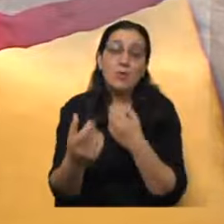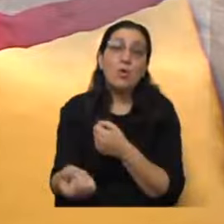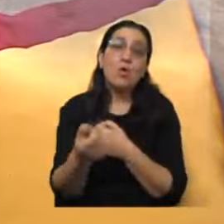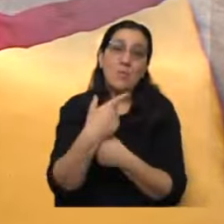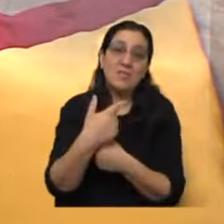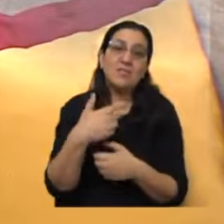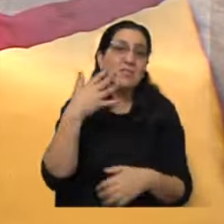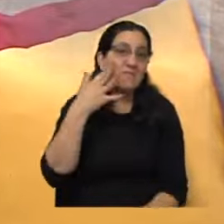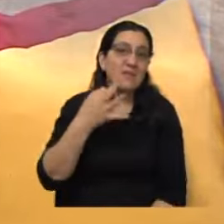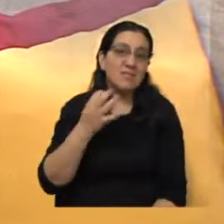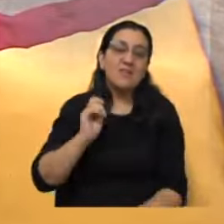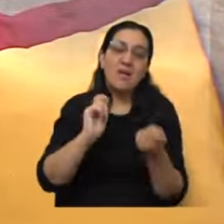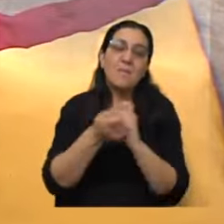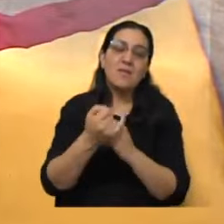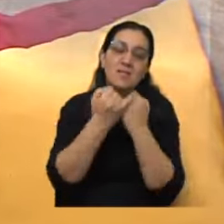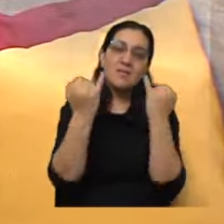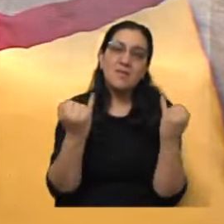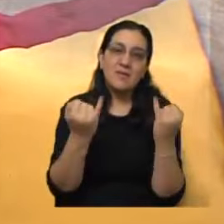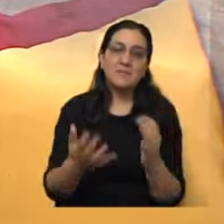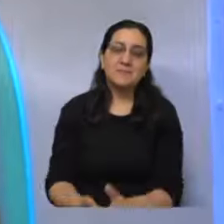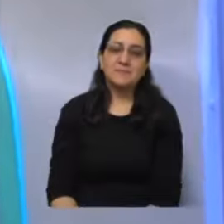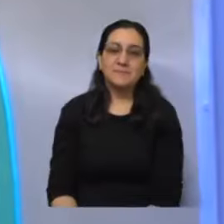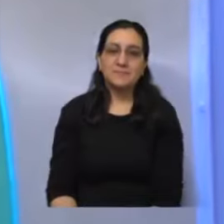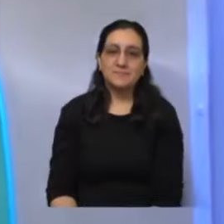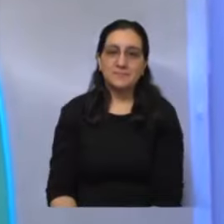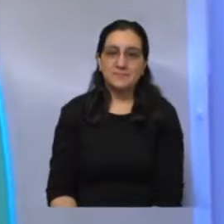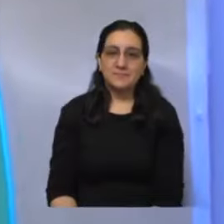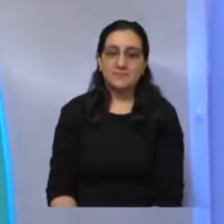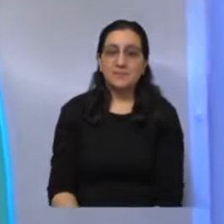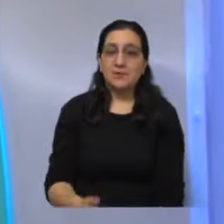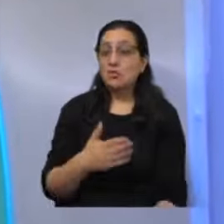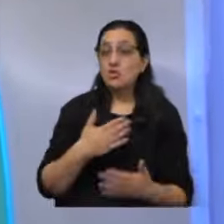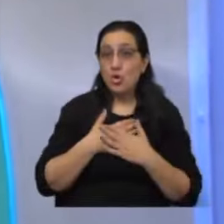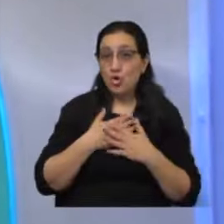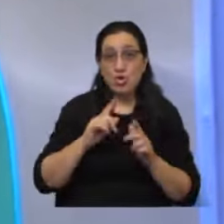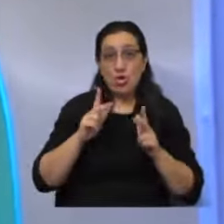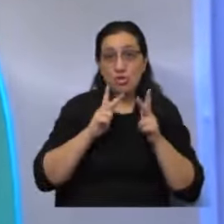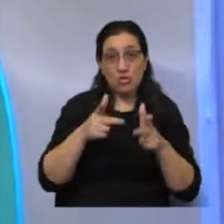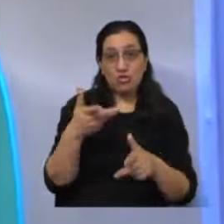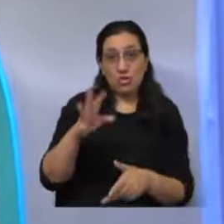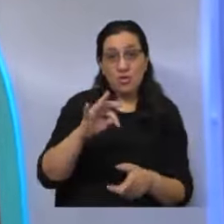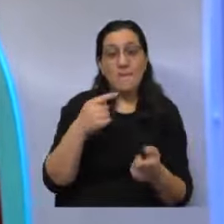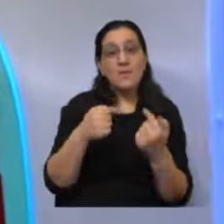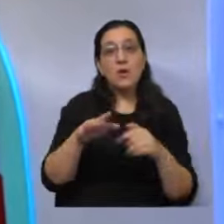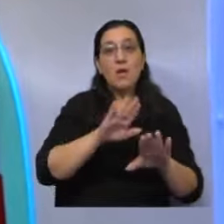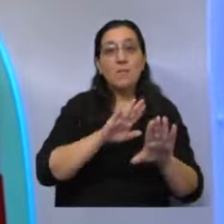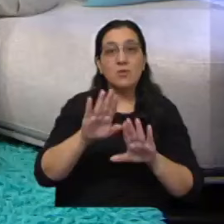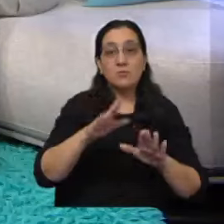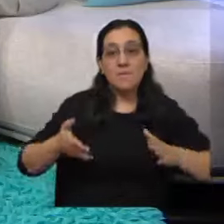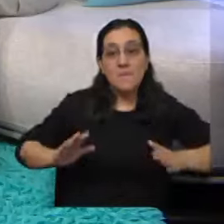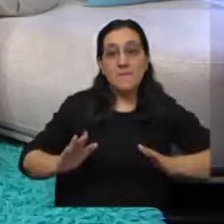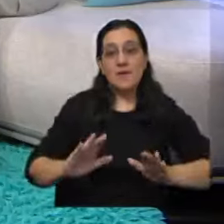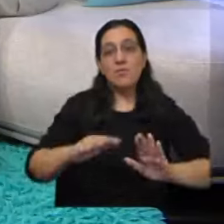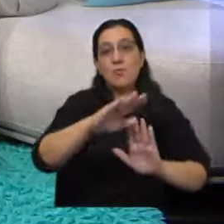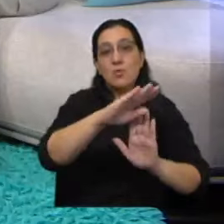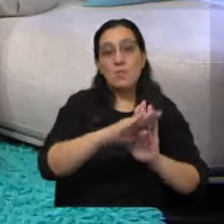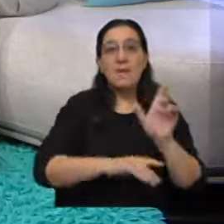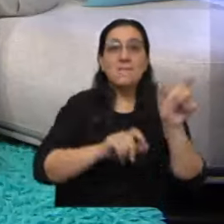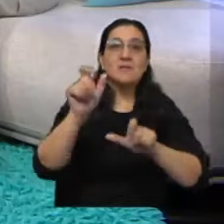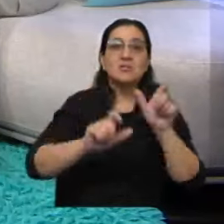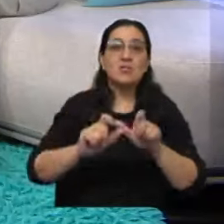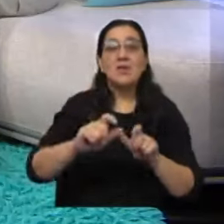verdad cambia el día, cambia totalmente la perspectiva de la vida. Sí, yo no lo digo todos los días, pero todos los días en la puerta cuando estoy preparando el programa, gente pasa y